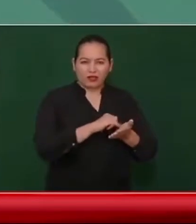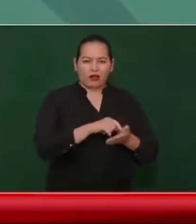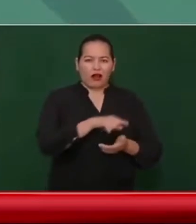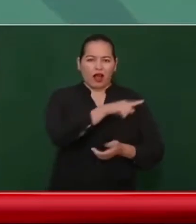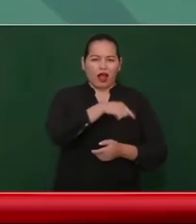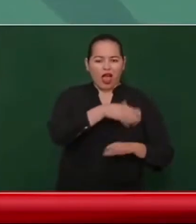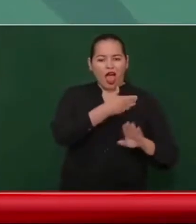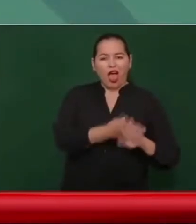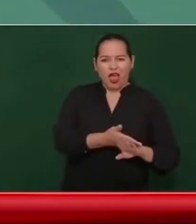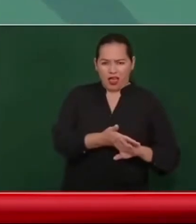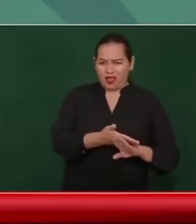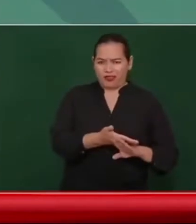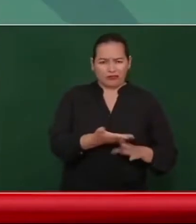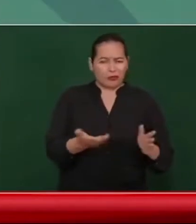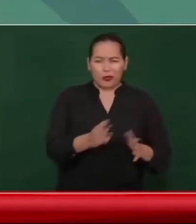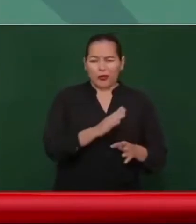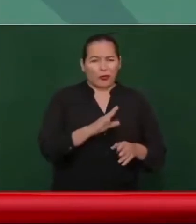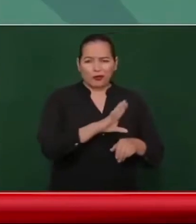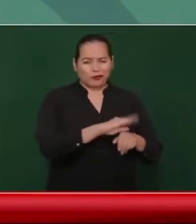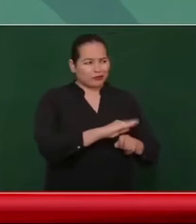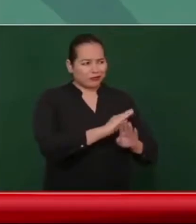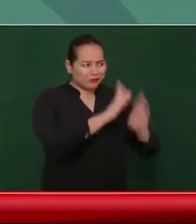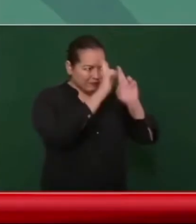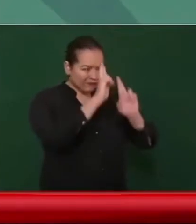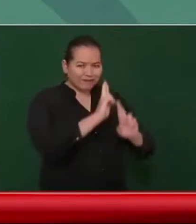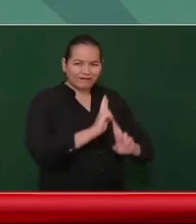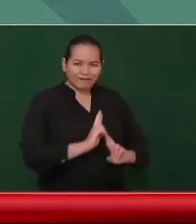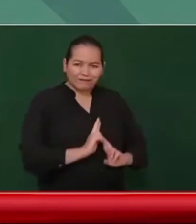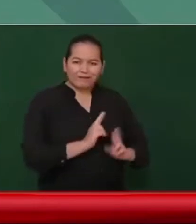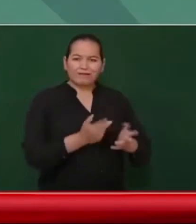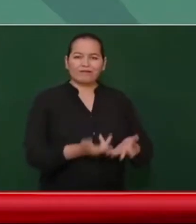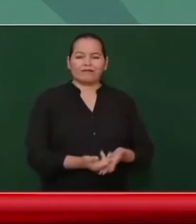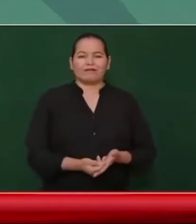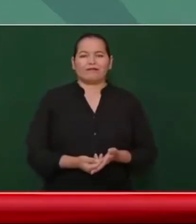ellos tienen todo el derecho